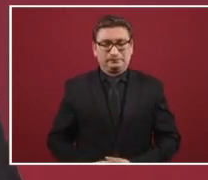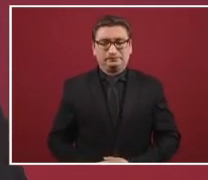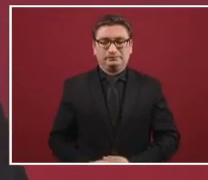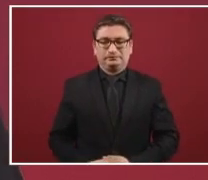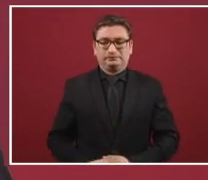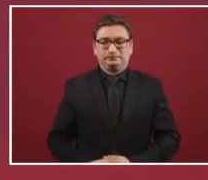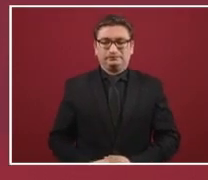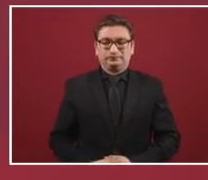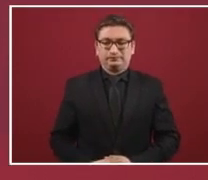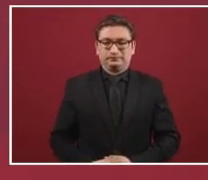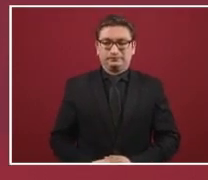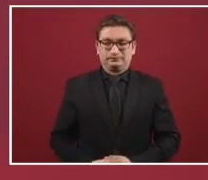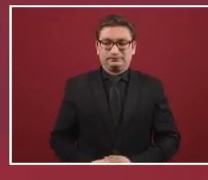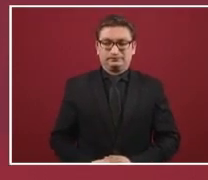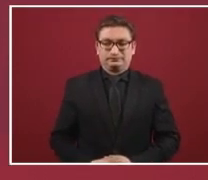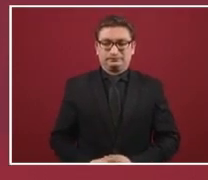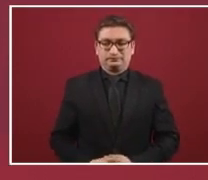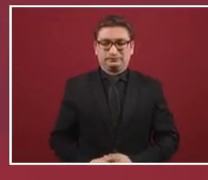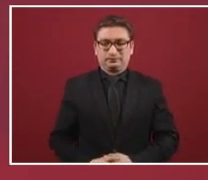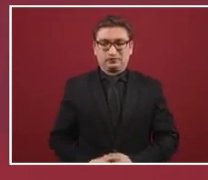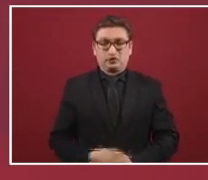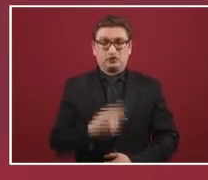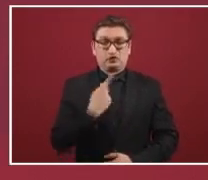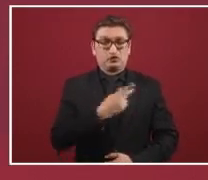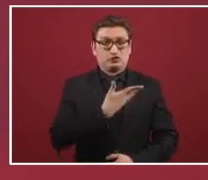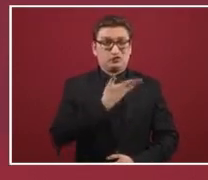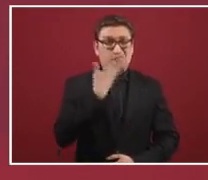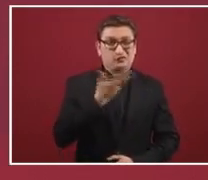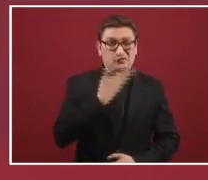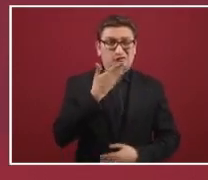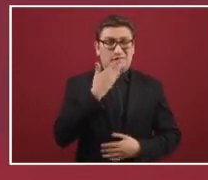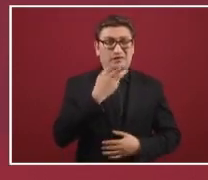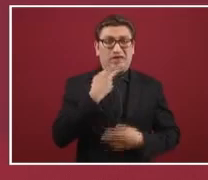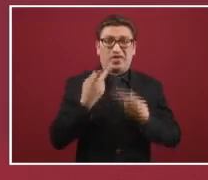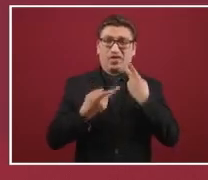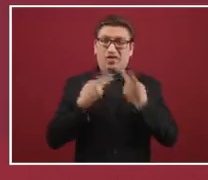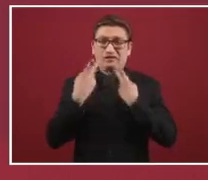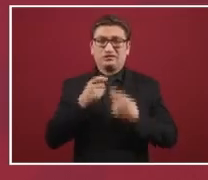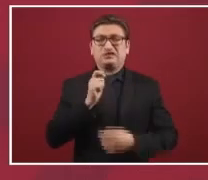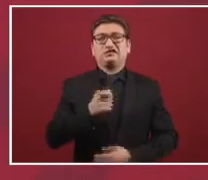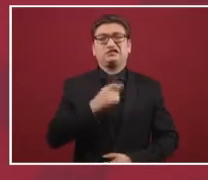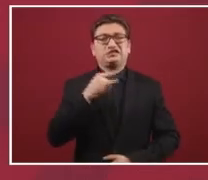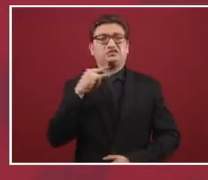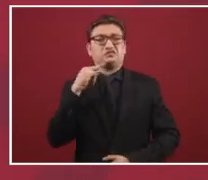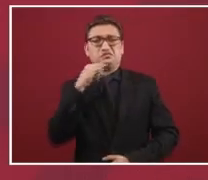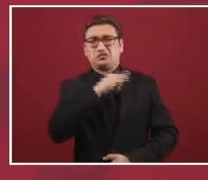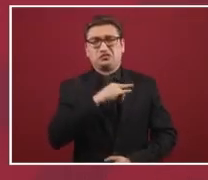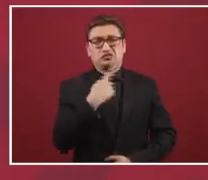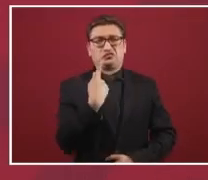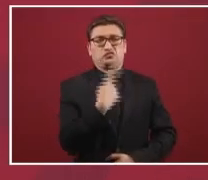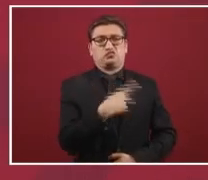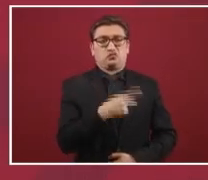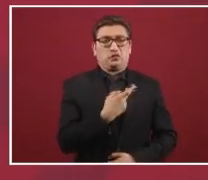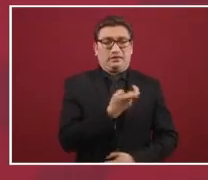Y su doctrina es la hipocresía. Esa es su verdadera doctrina.